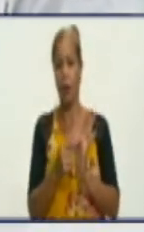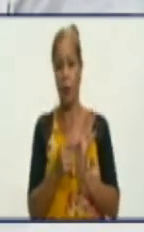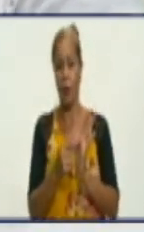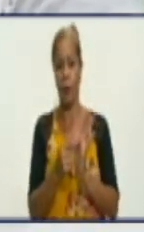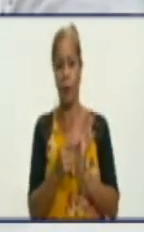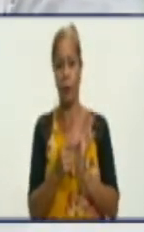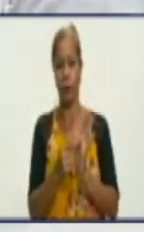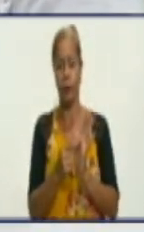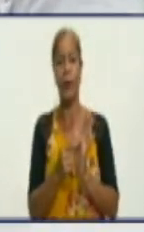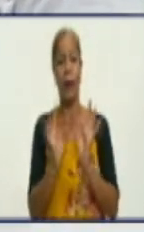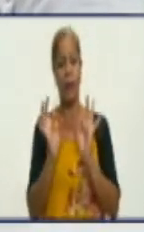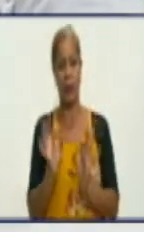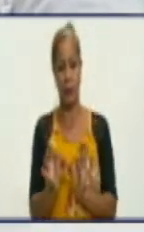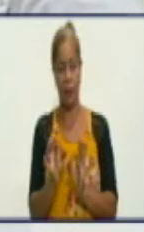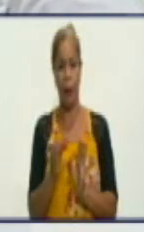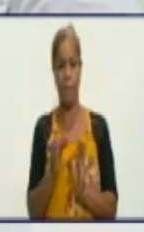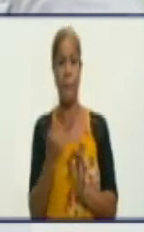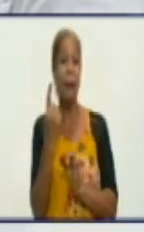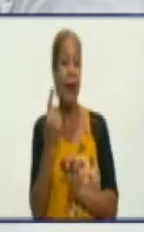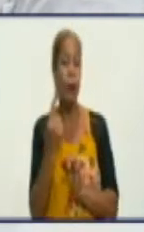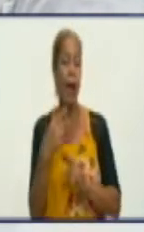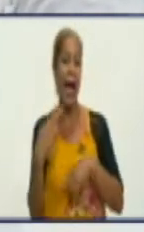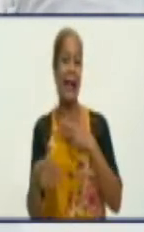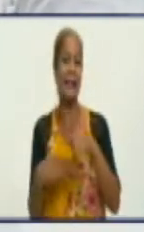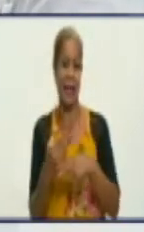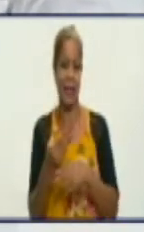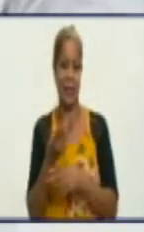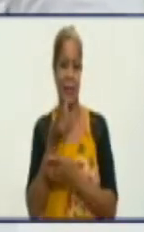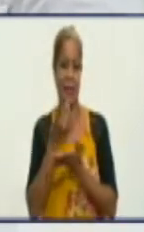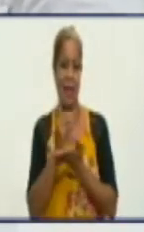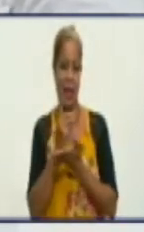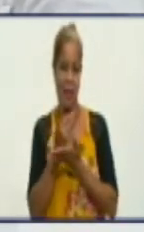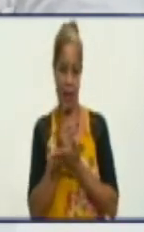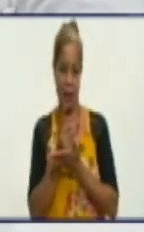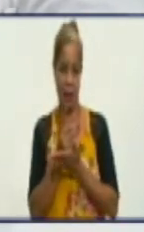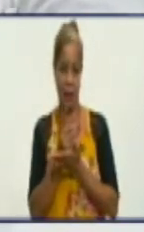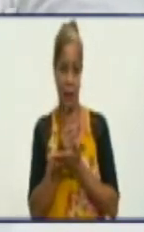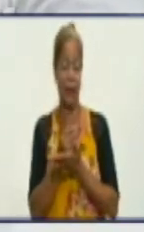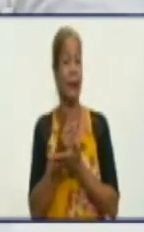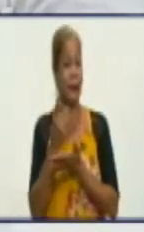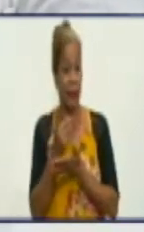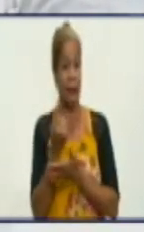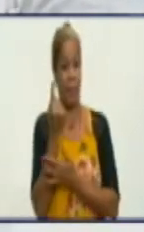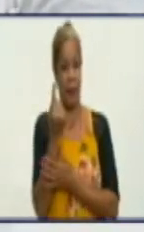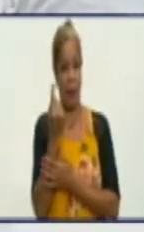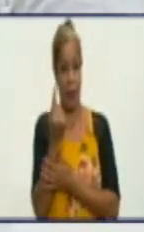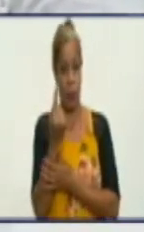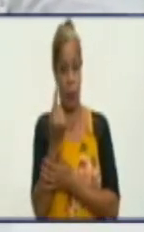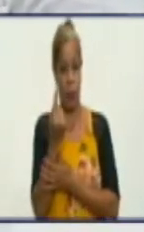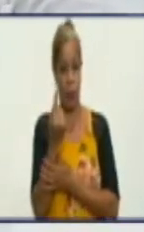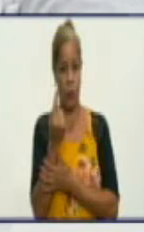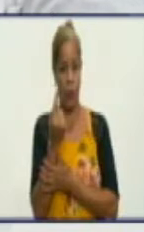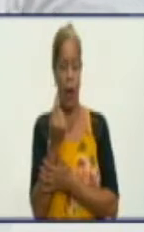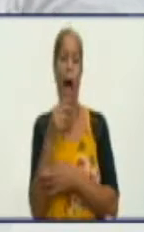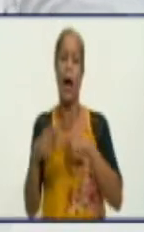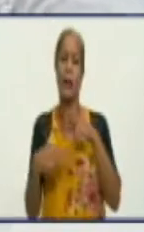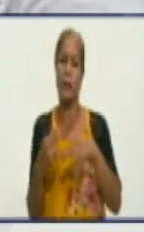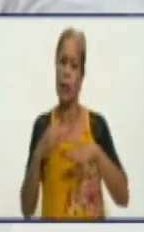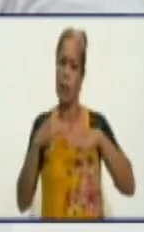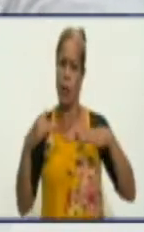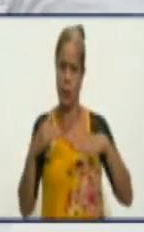hipertensas, efectivamente, primero va a ser la dieta. Tienen que tener una dieta bien baja en sal, o sea, tienen que modificar, tienen que seguir haciendo ejercicio los que lo